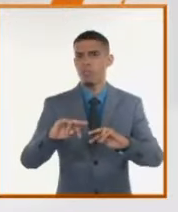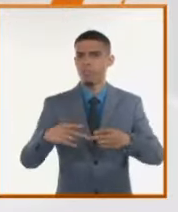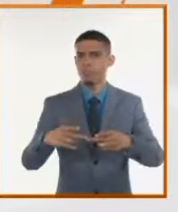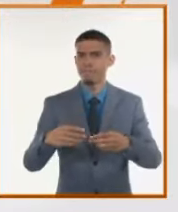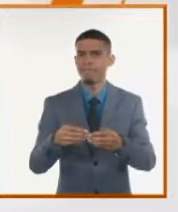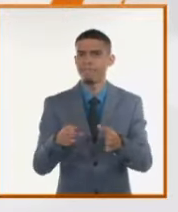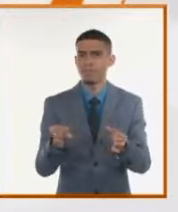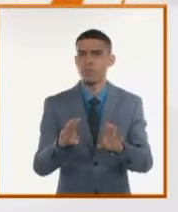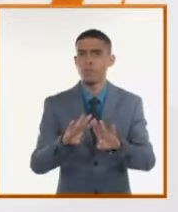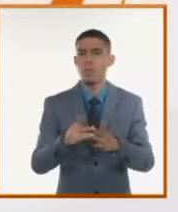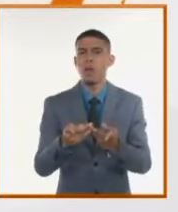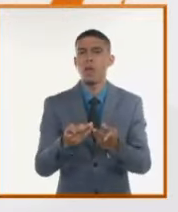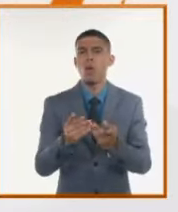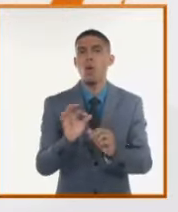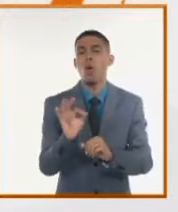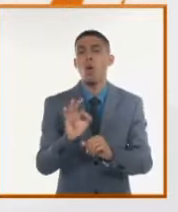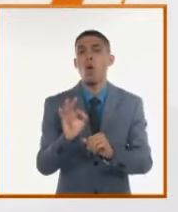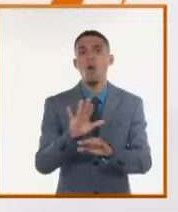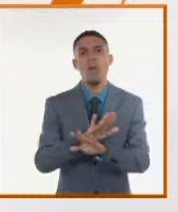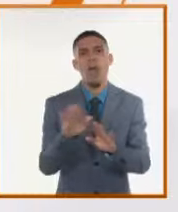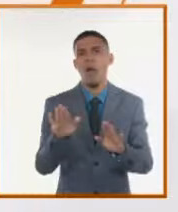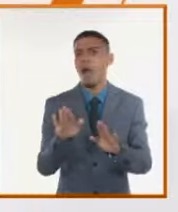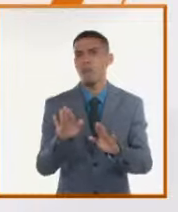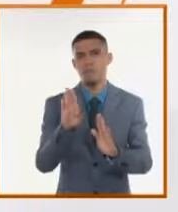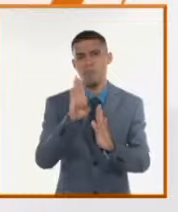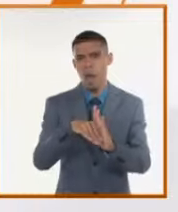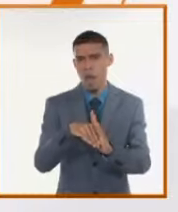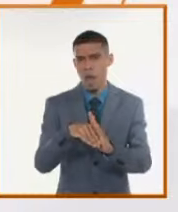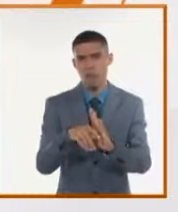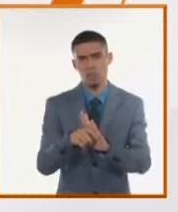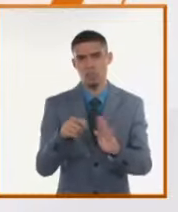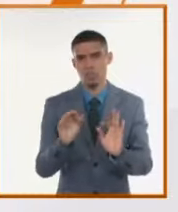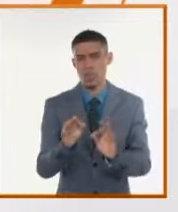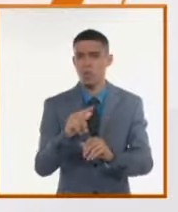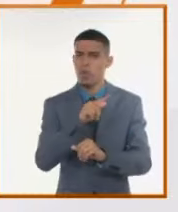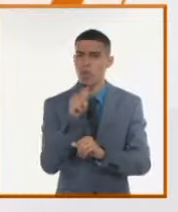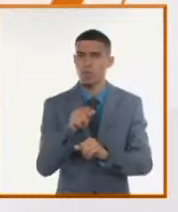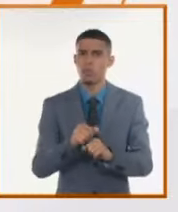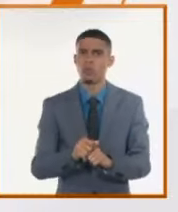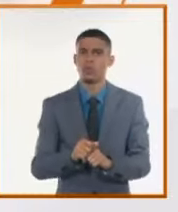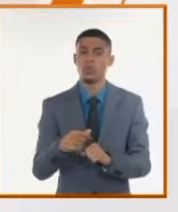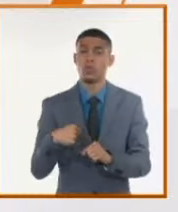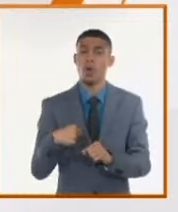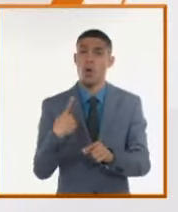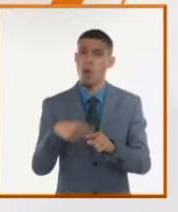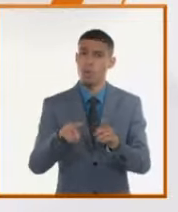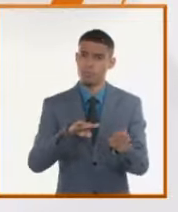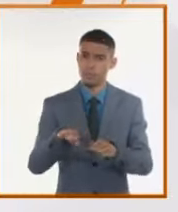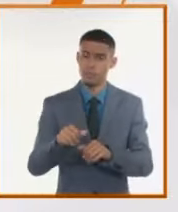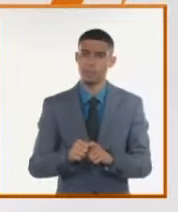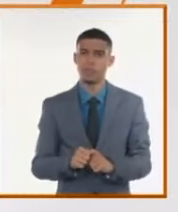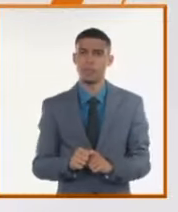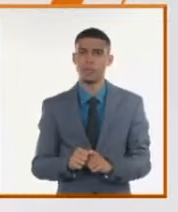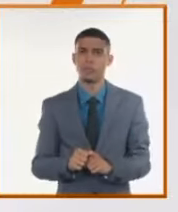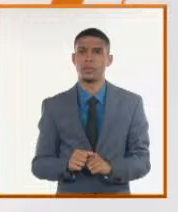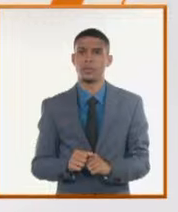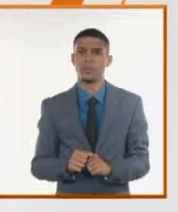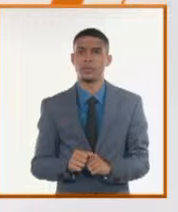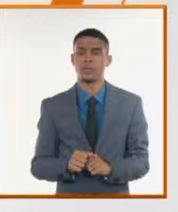siempre Martínez 2008 en el río la línea de